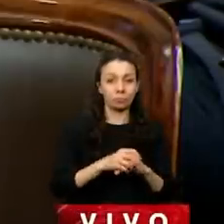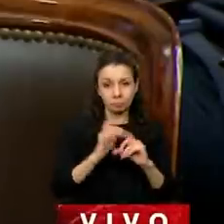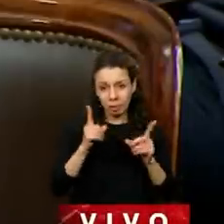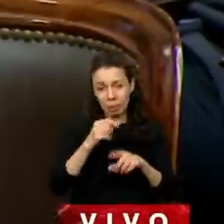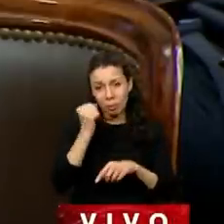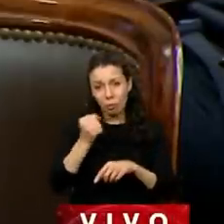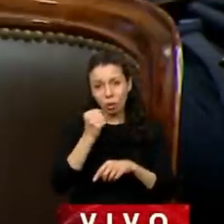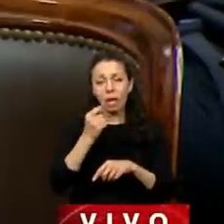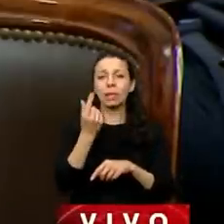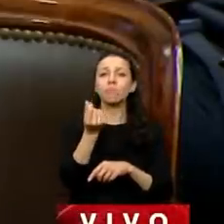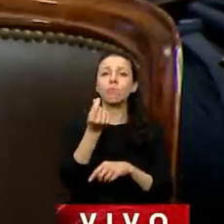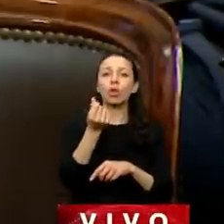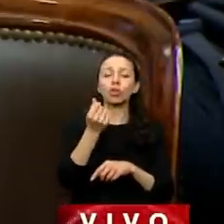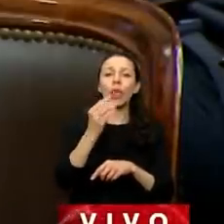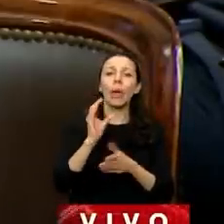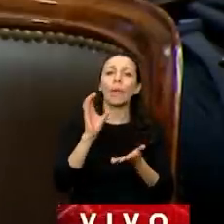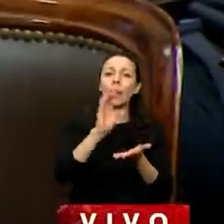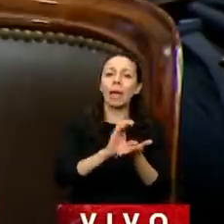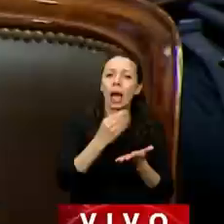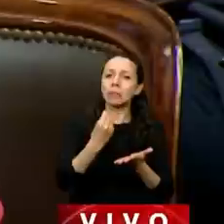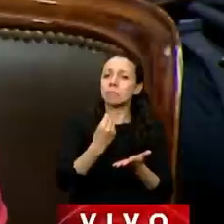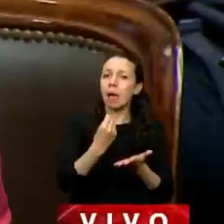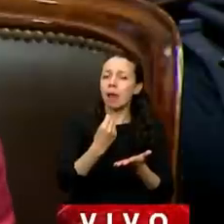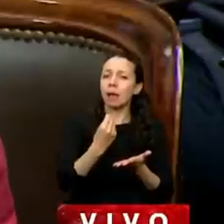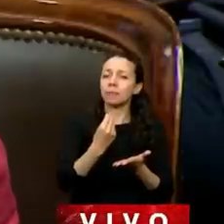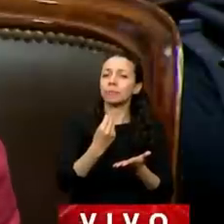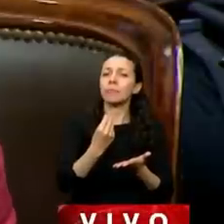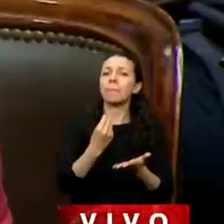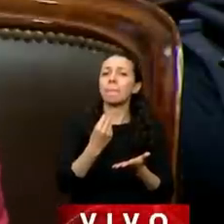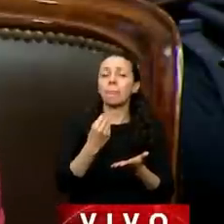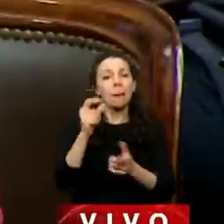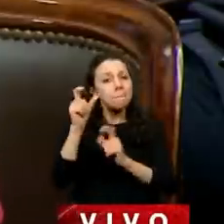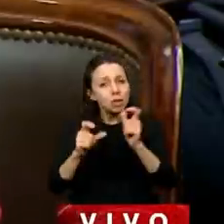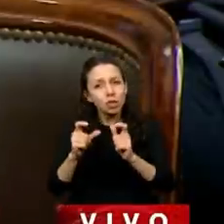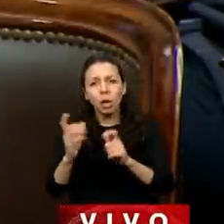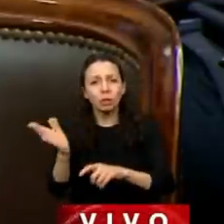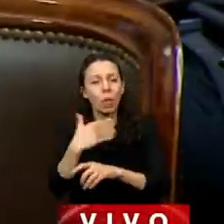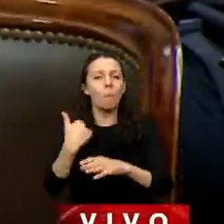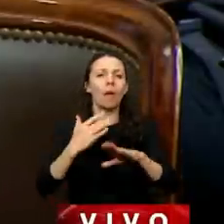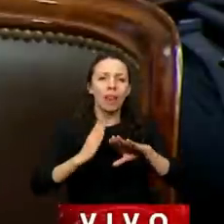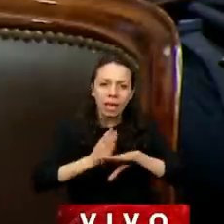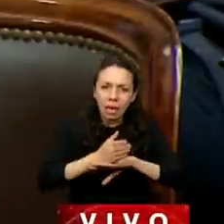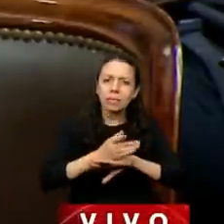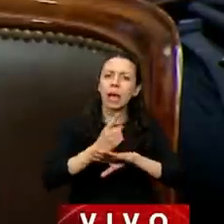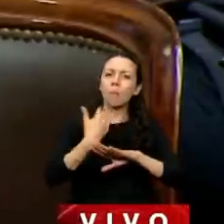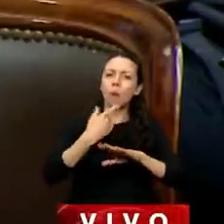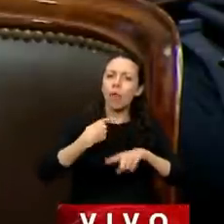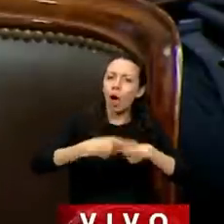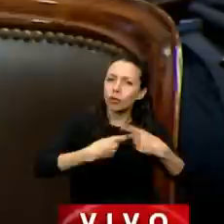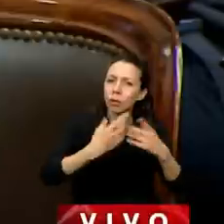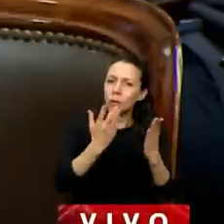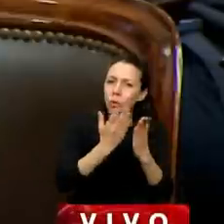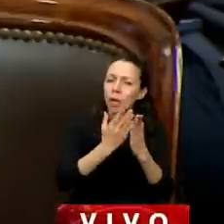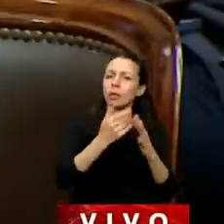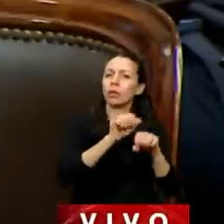de las becas para garantizar fundamentalmente el ingreso, la permanencia, el progreso y la graduación,